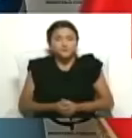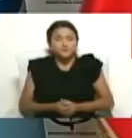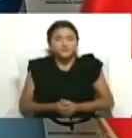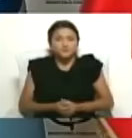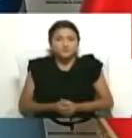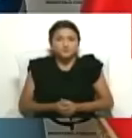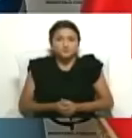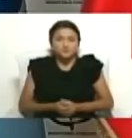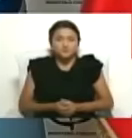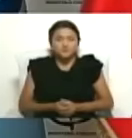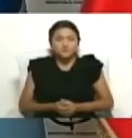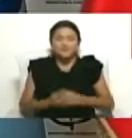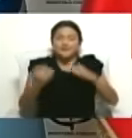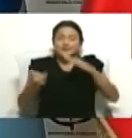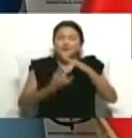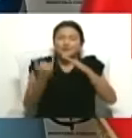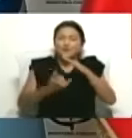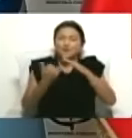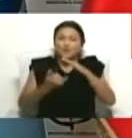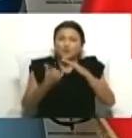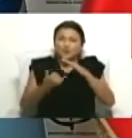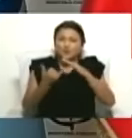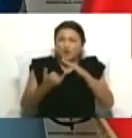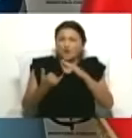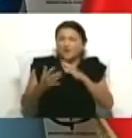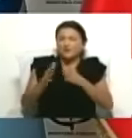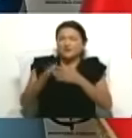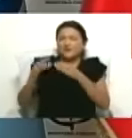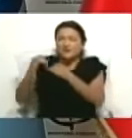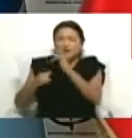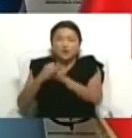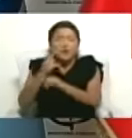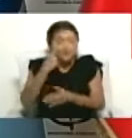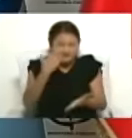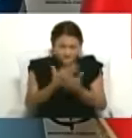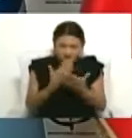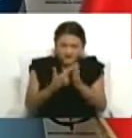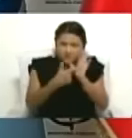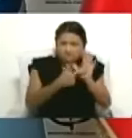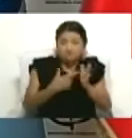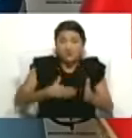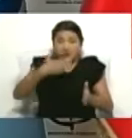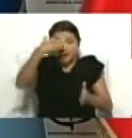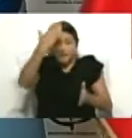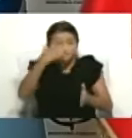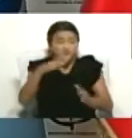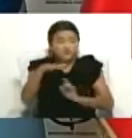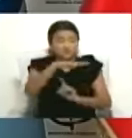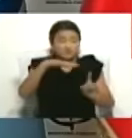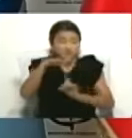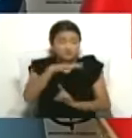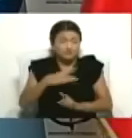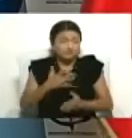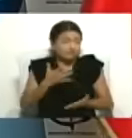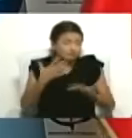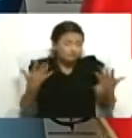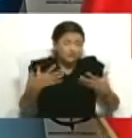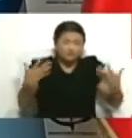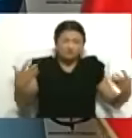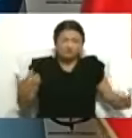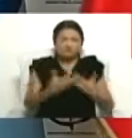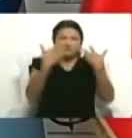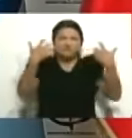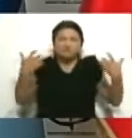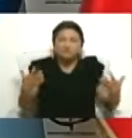han pretendido, vean ustedes, como ha ocurrido en el Medio Oriente, que conflictos se diriman por las